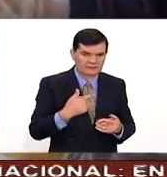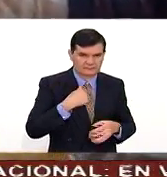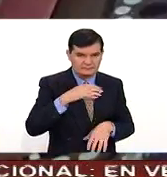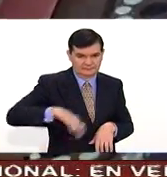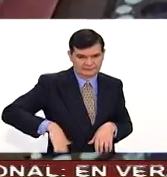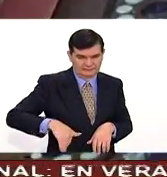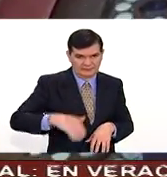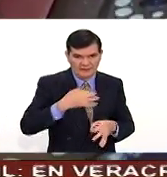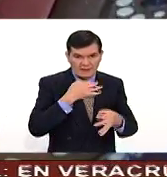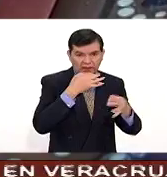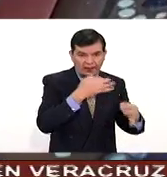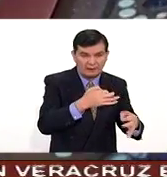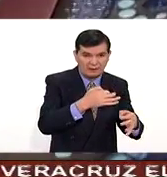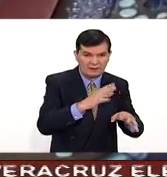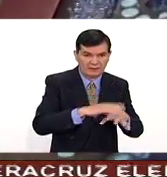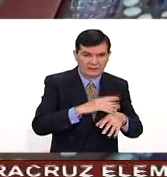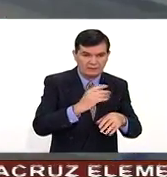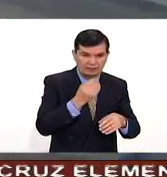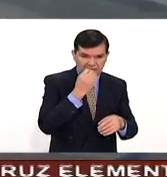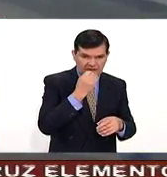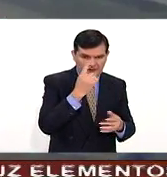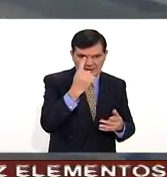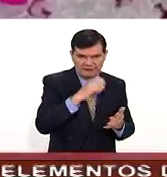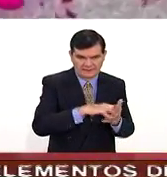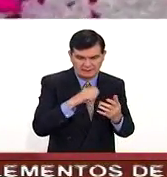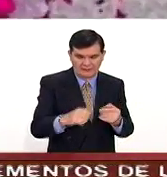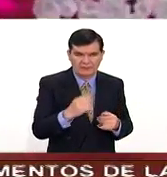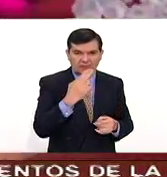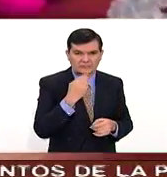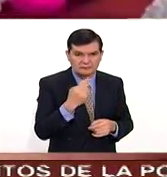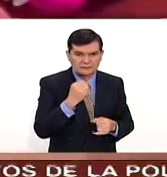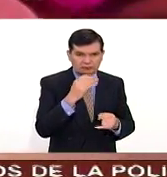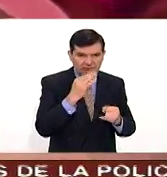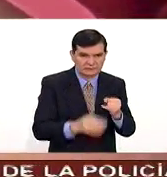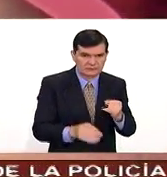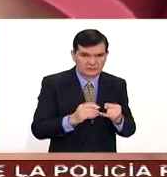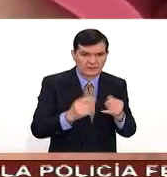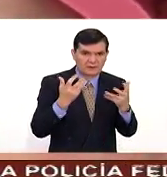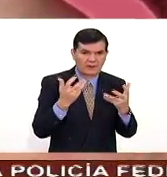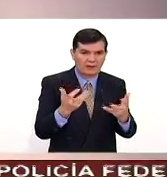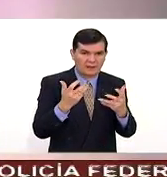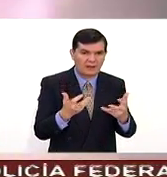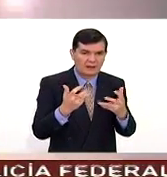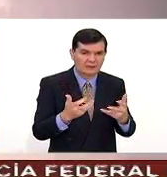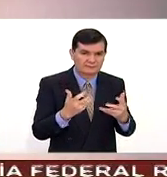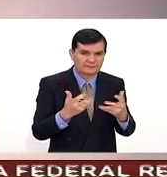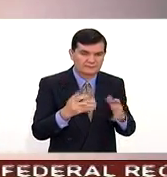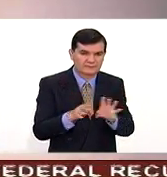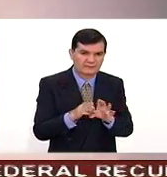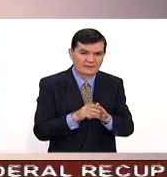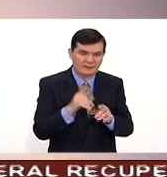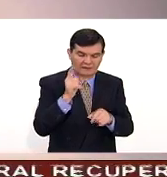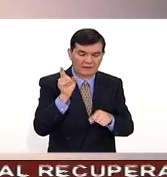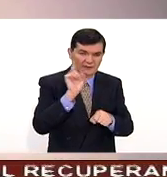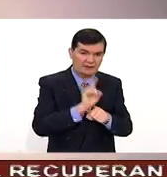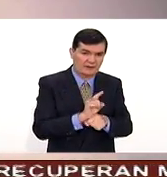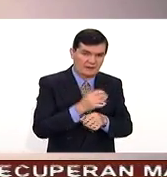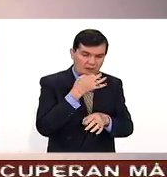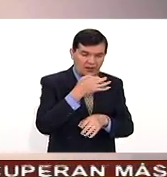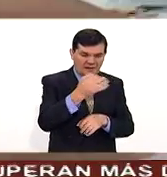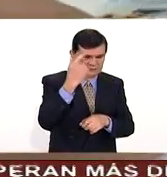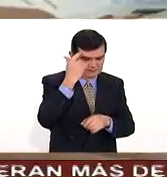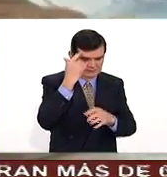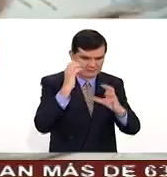que resistir la tentación de no comer, por ejemplo, un postre, pero desearlo fervientemente, envía un mensaje